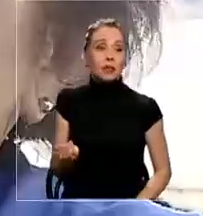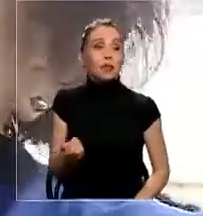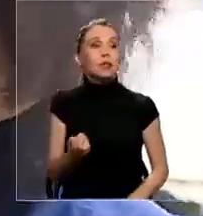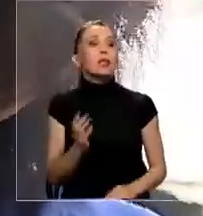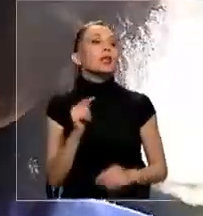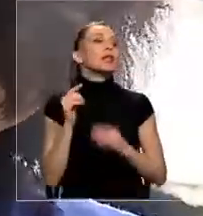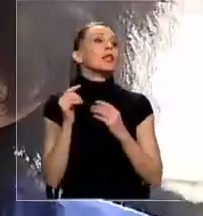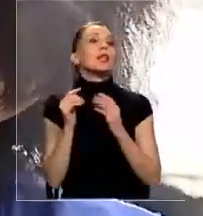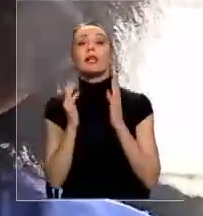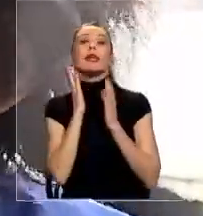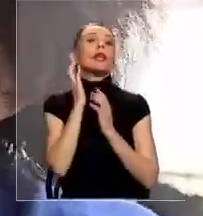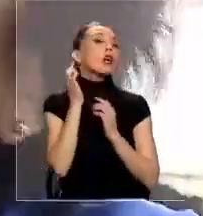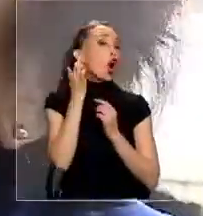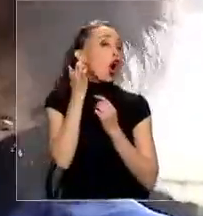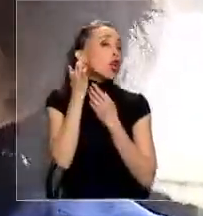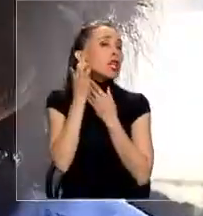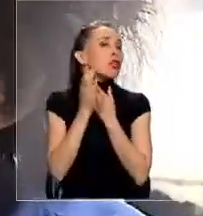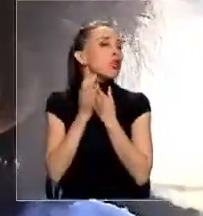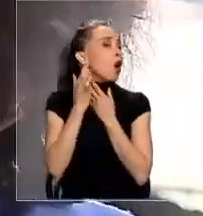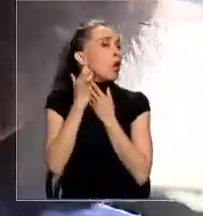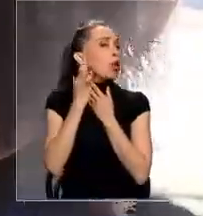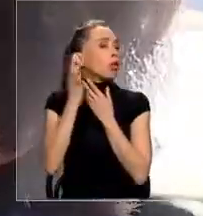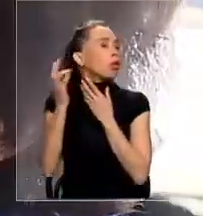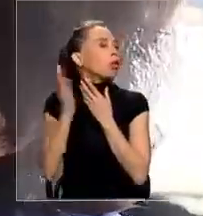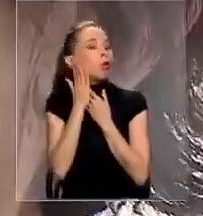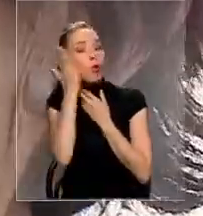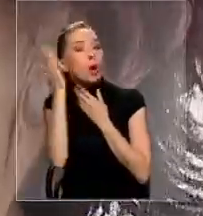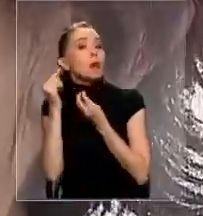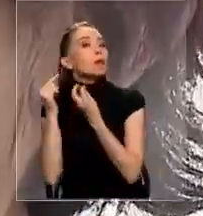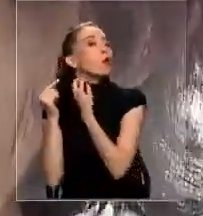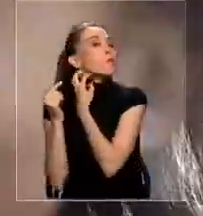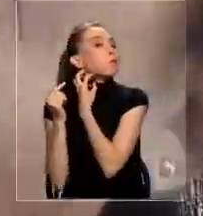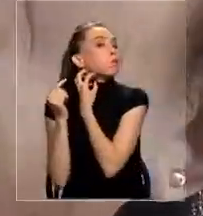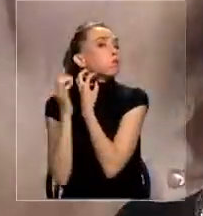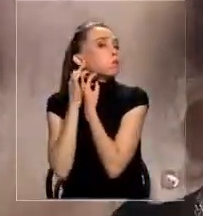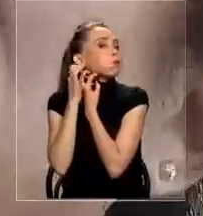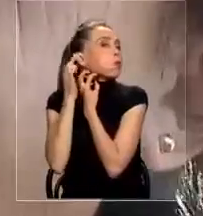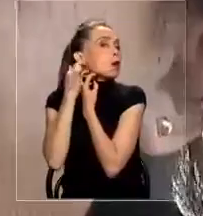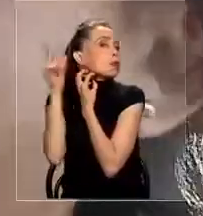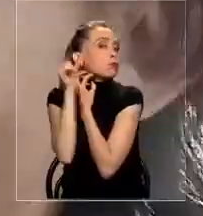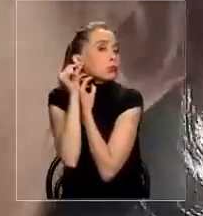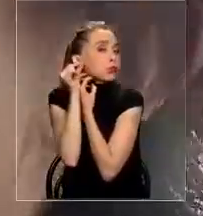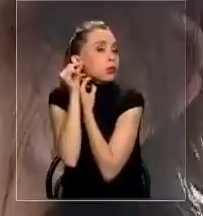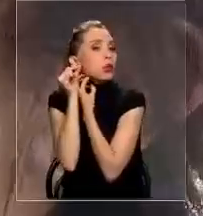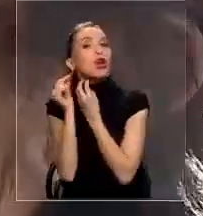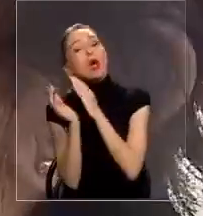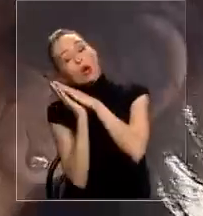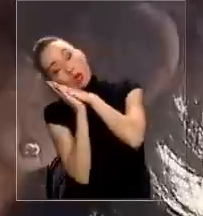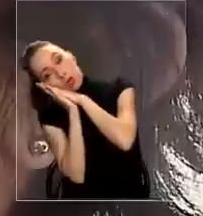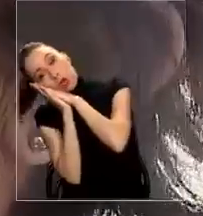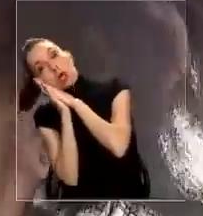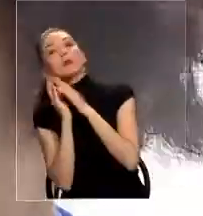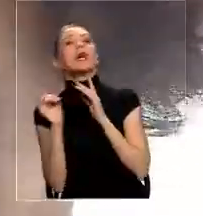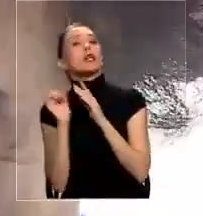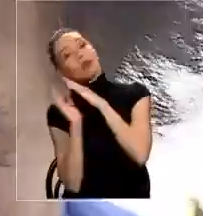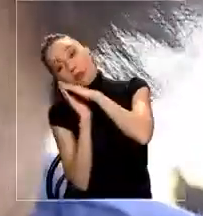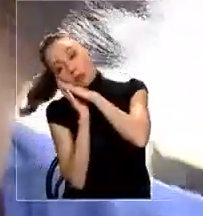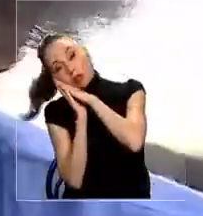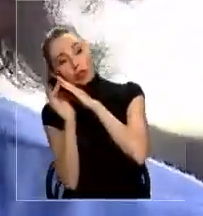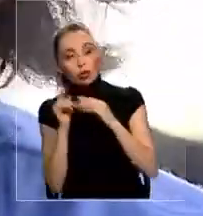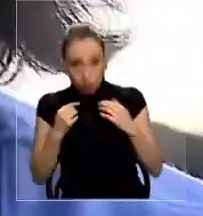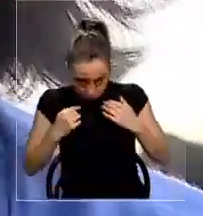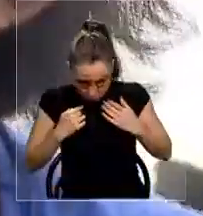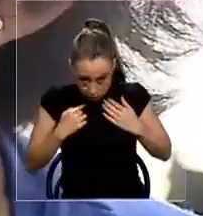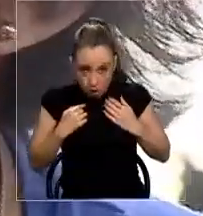me duerme este lado del oído, porque a este lado tengo el más grande. Cuando duermo tengo que dormir así, bien estirada, porque si hago